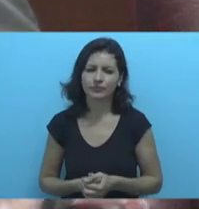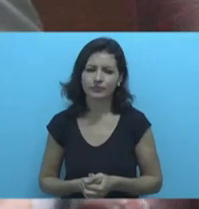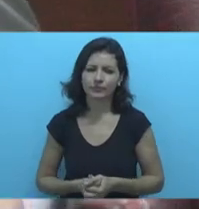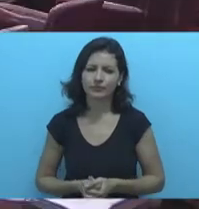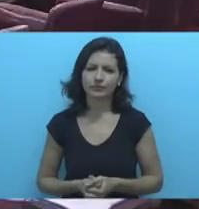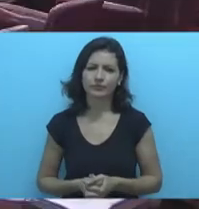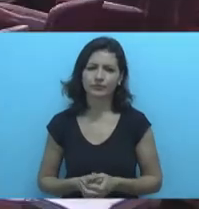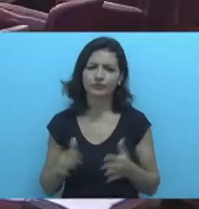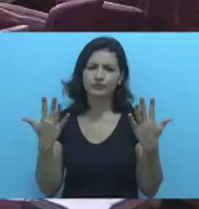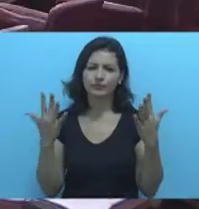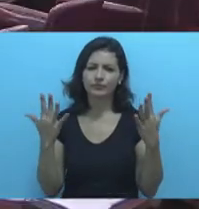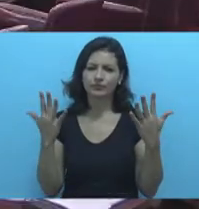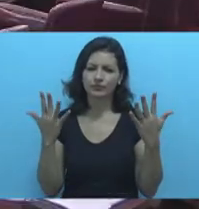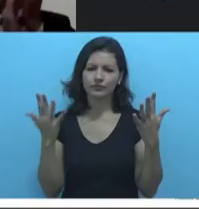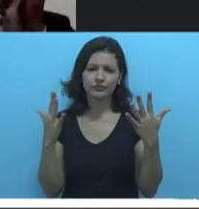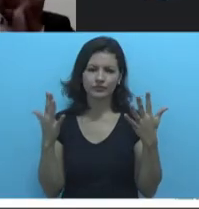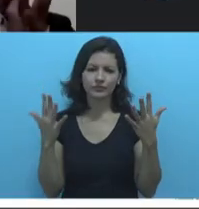Gracias.